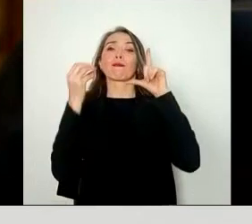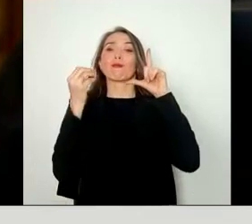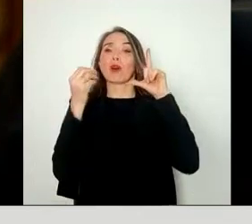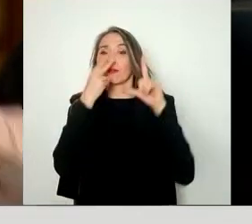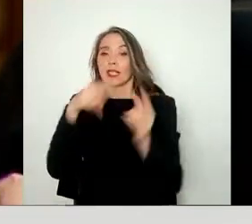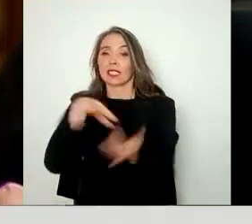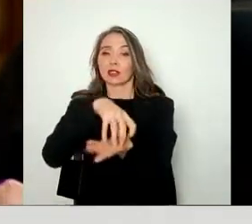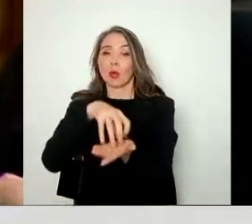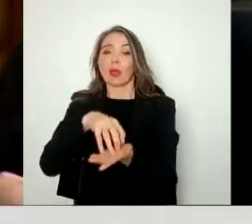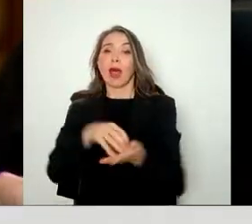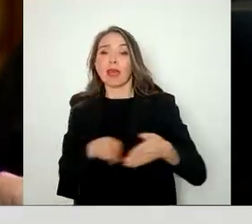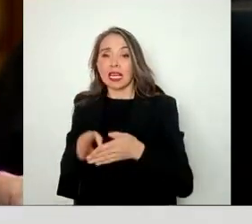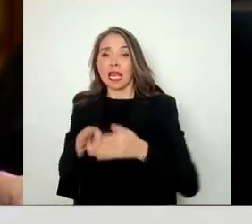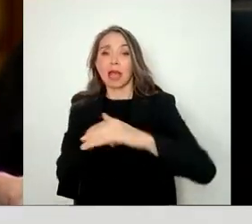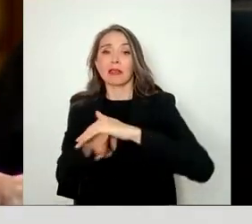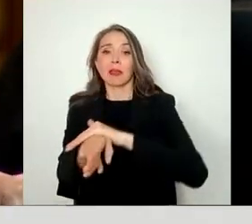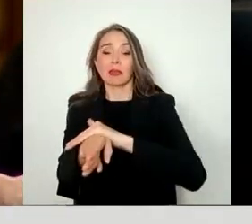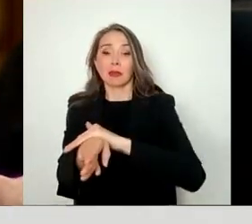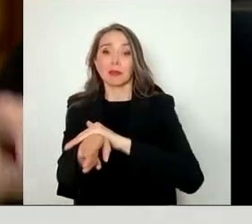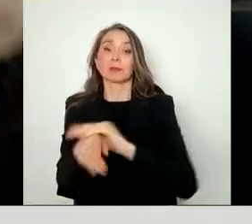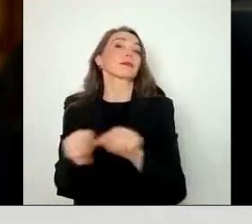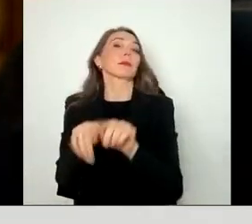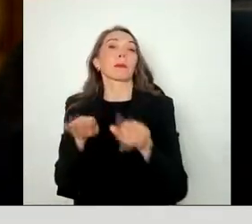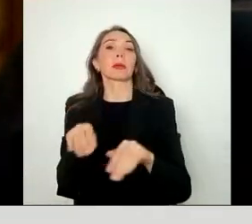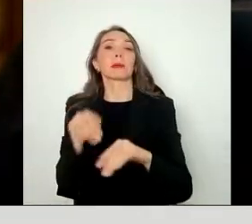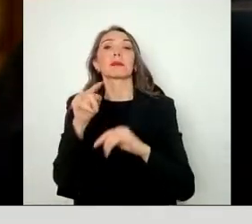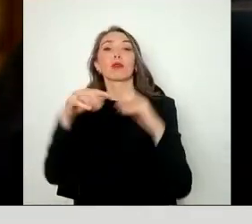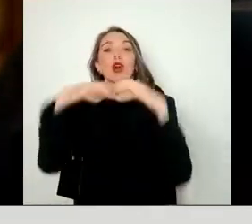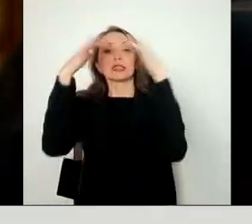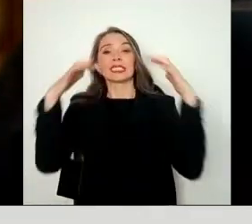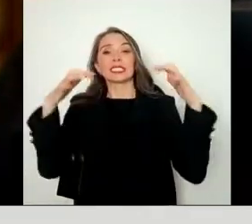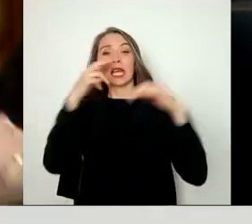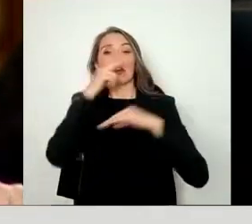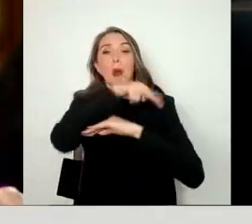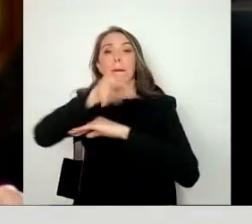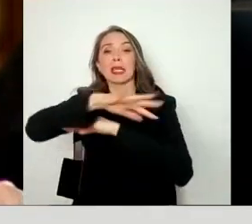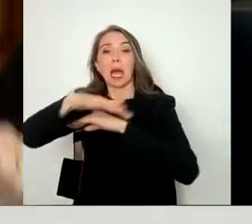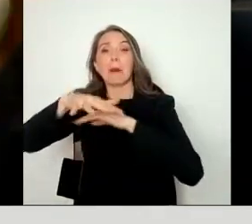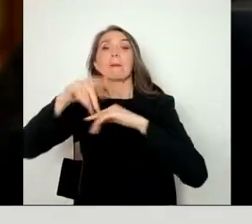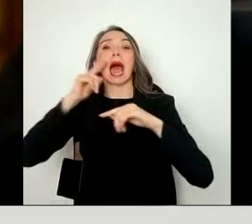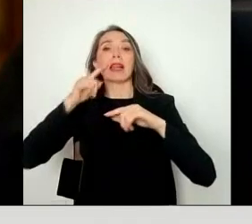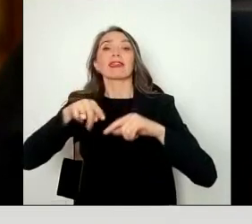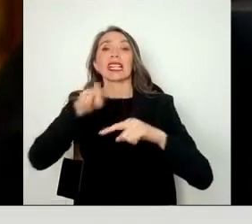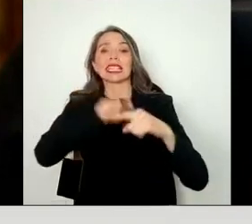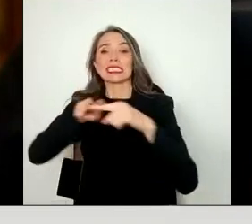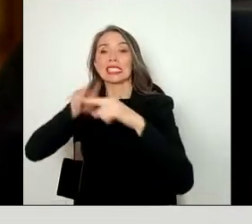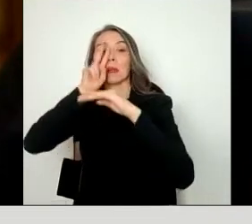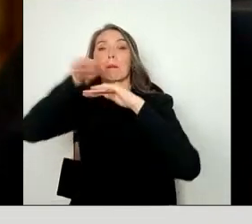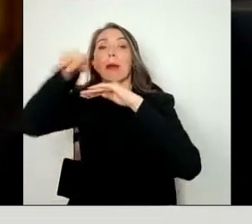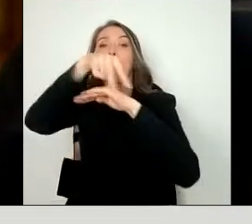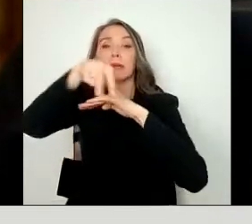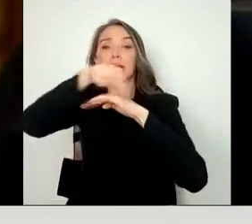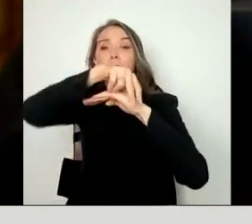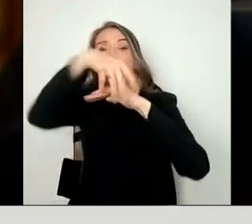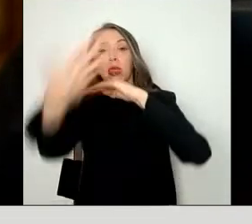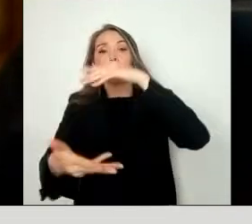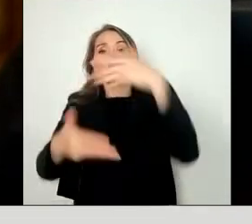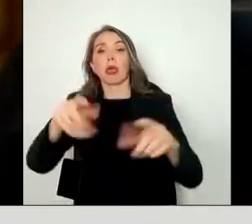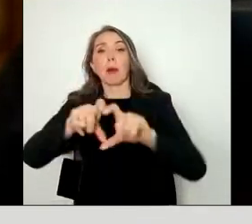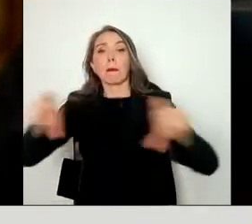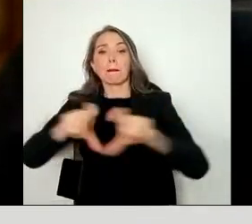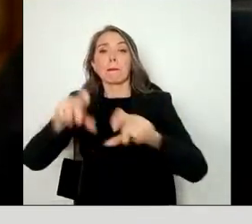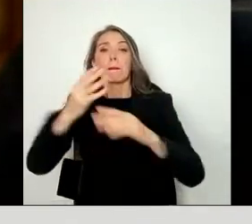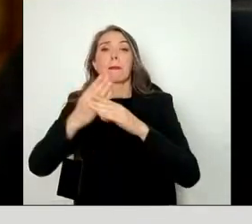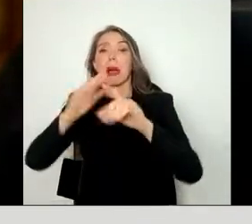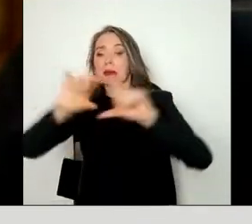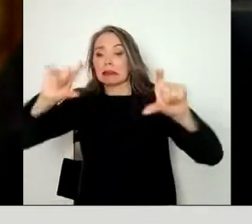ciudad lo mismo con el mirador del cierro Miramar que se está cayendo a pedazos y quiero oficiar al mimbu para que arregle ese mirador que hoy día